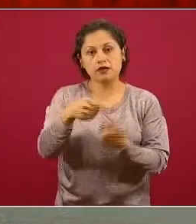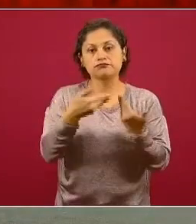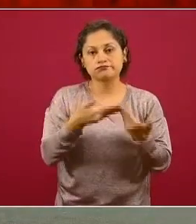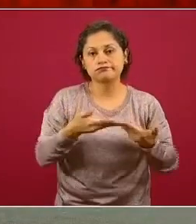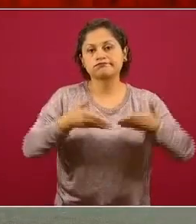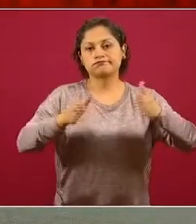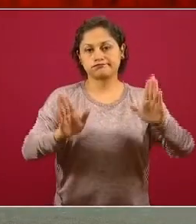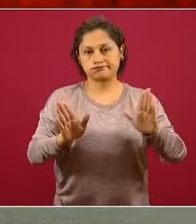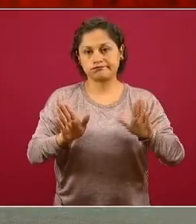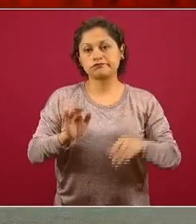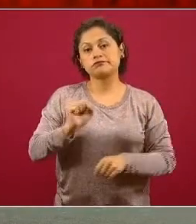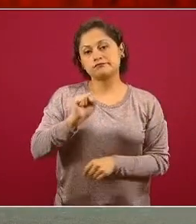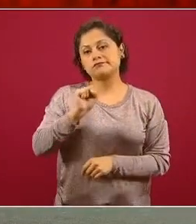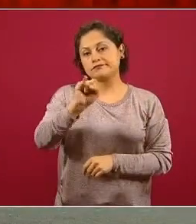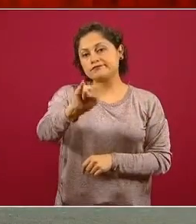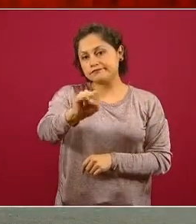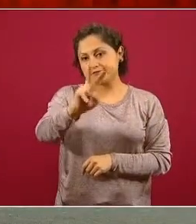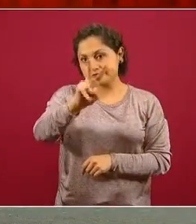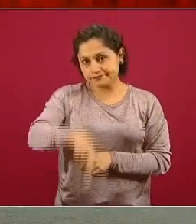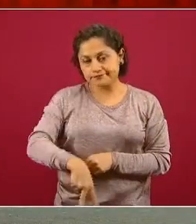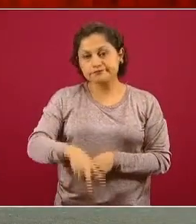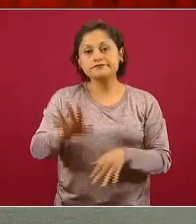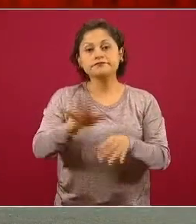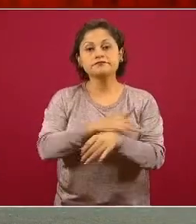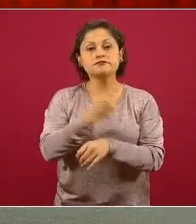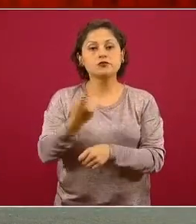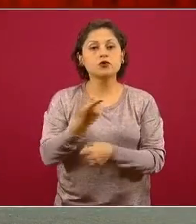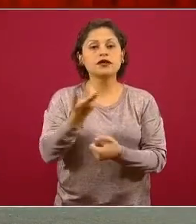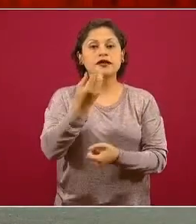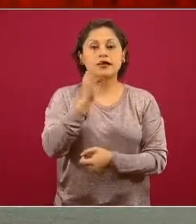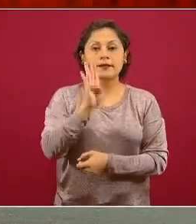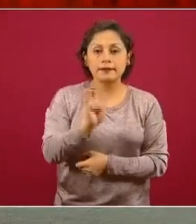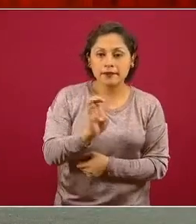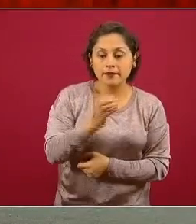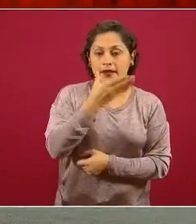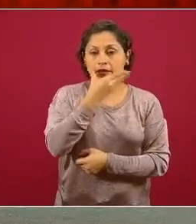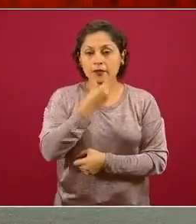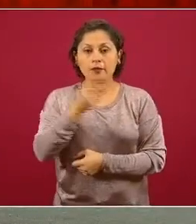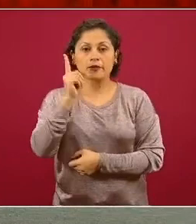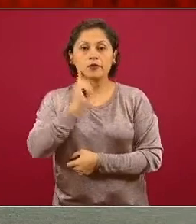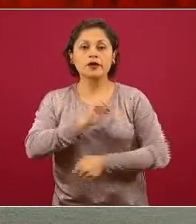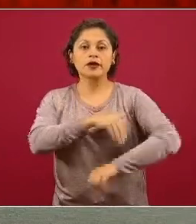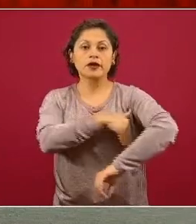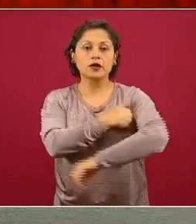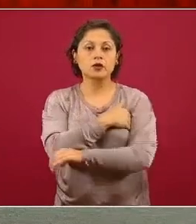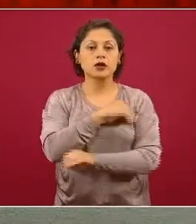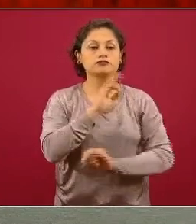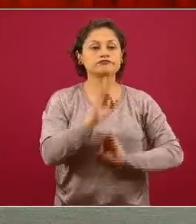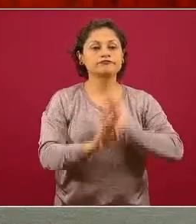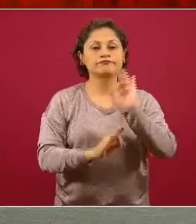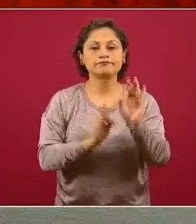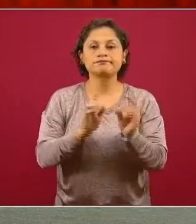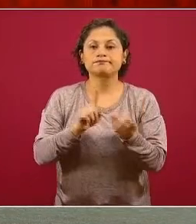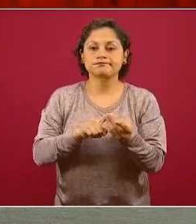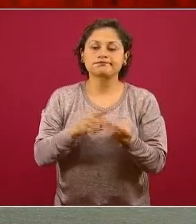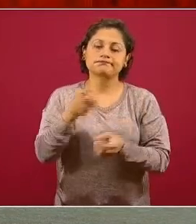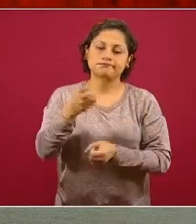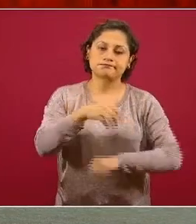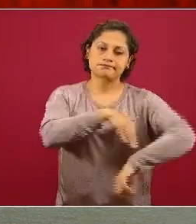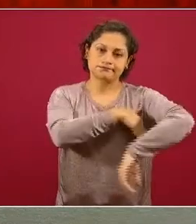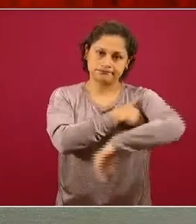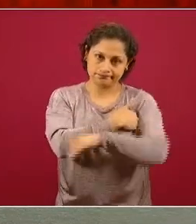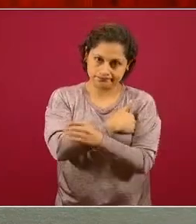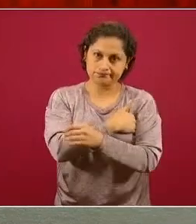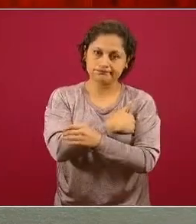son, para el cuidado de las niñas y niños pequeños. Y esta actividad esencial es muy importante